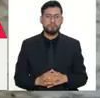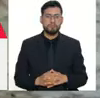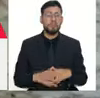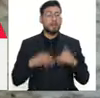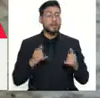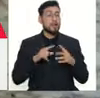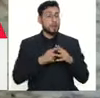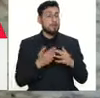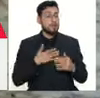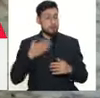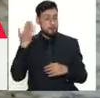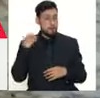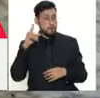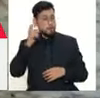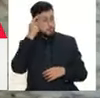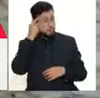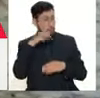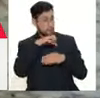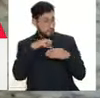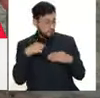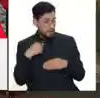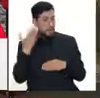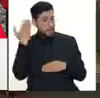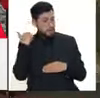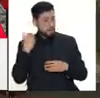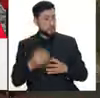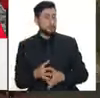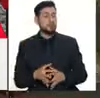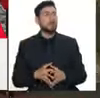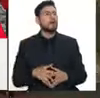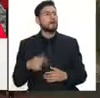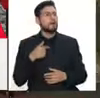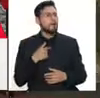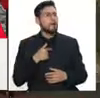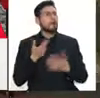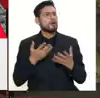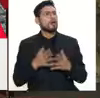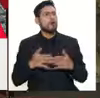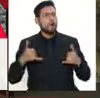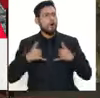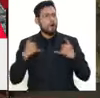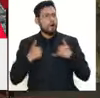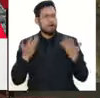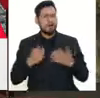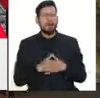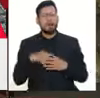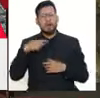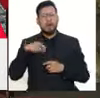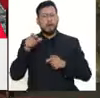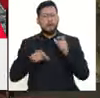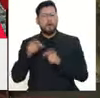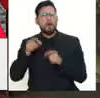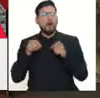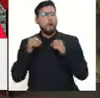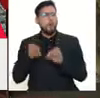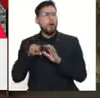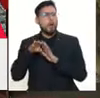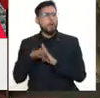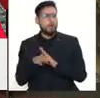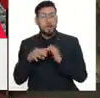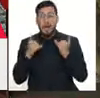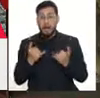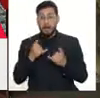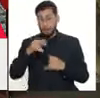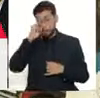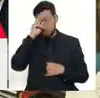Al inicio de mi carrera como político, siempre hablaba de los jóvenes y de la gente que tenía menos oportunidades. Hoy en día en el